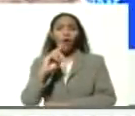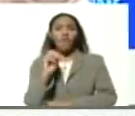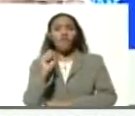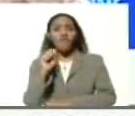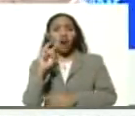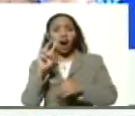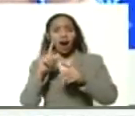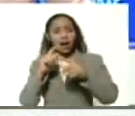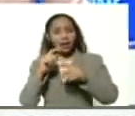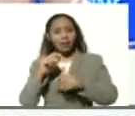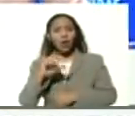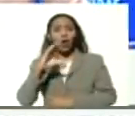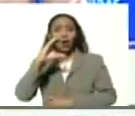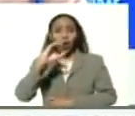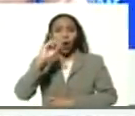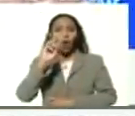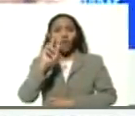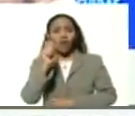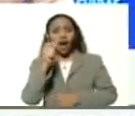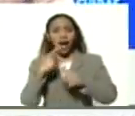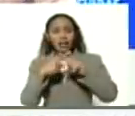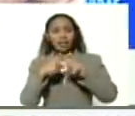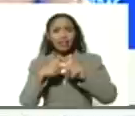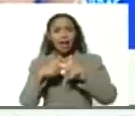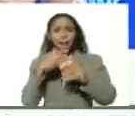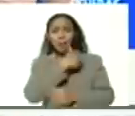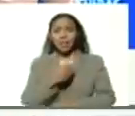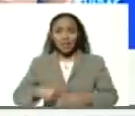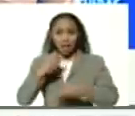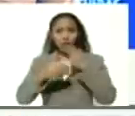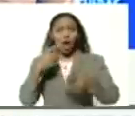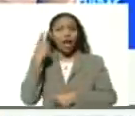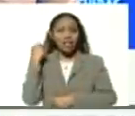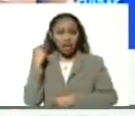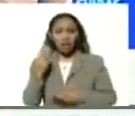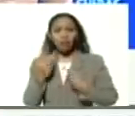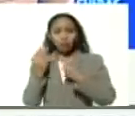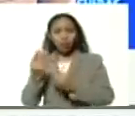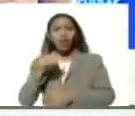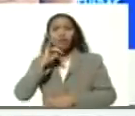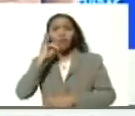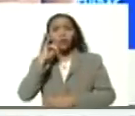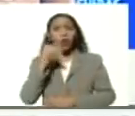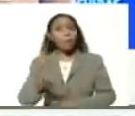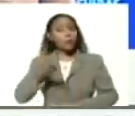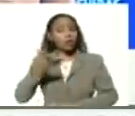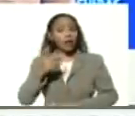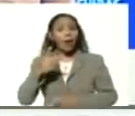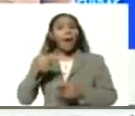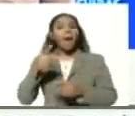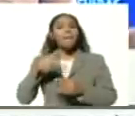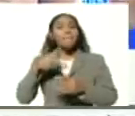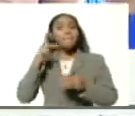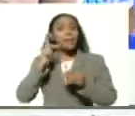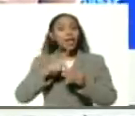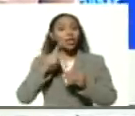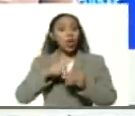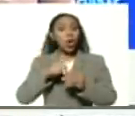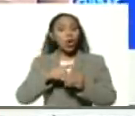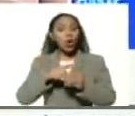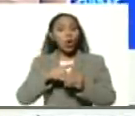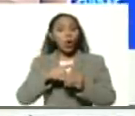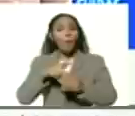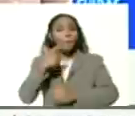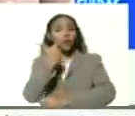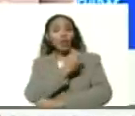hizo ayer una oferta y un anuncio muy importante: petróleo por vacunas. Venezuela está